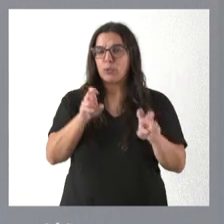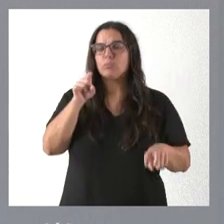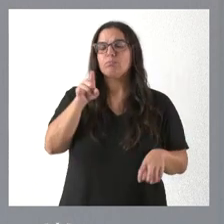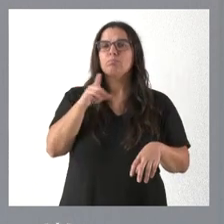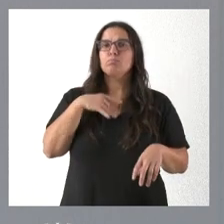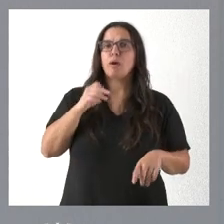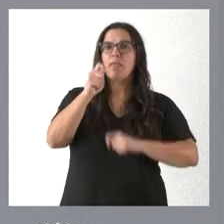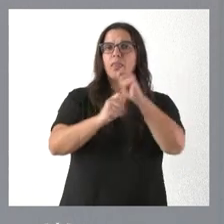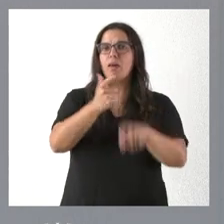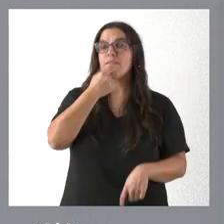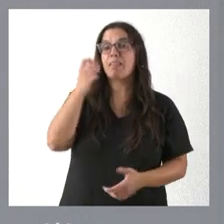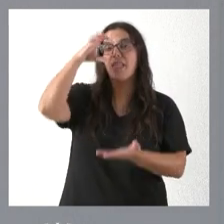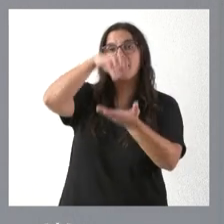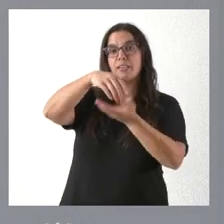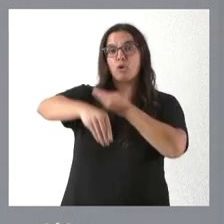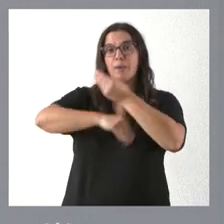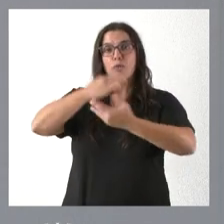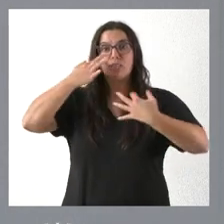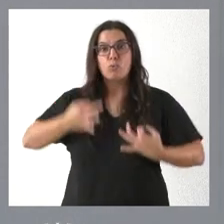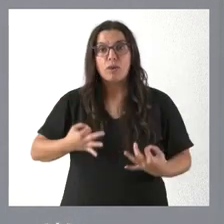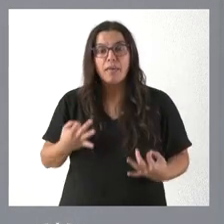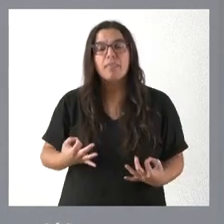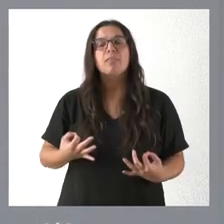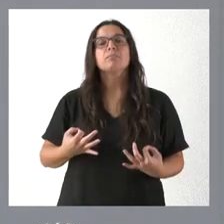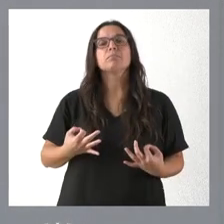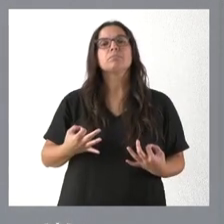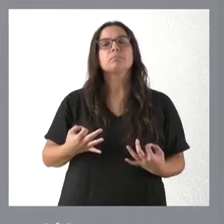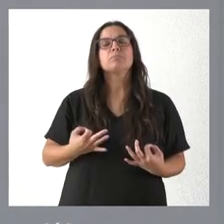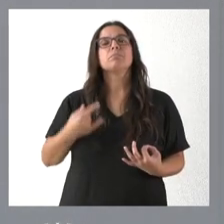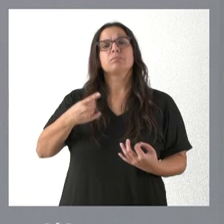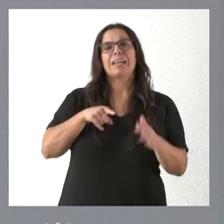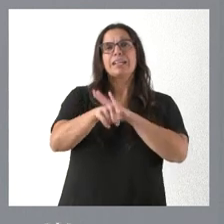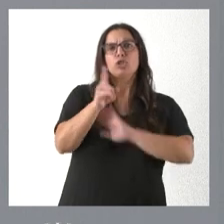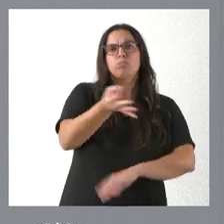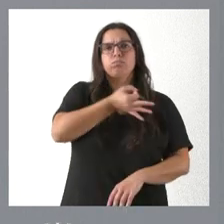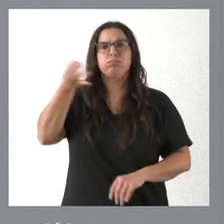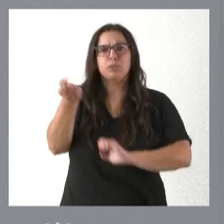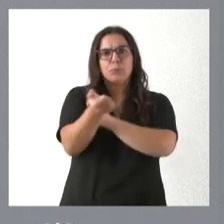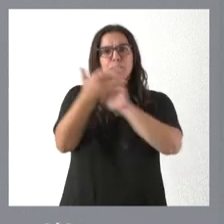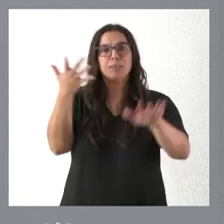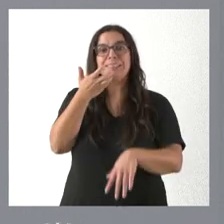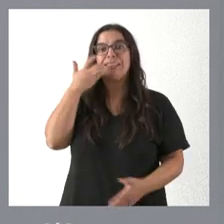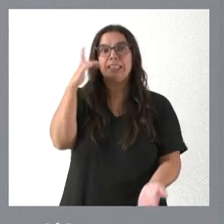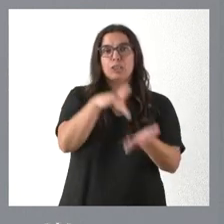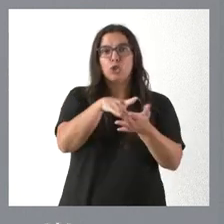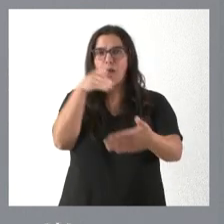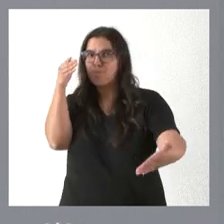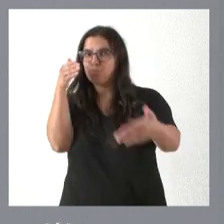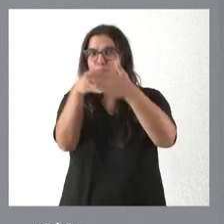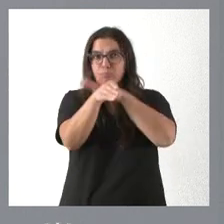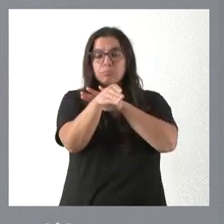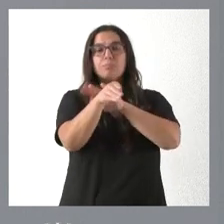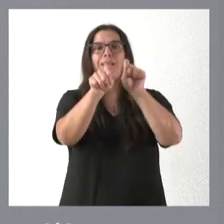permitan al centro de operaciones de seguridad una gestión más rápida y eficaz de los sucesos que pudieran producirse en los servicios